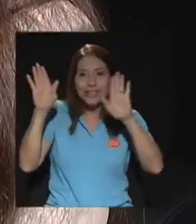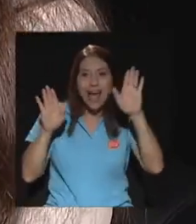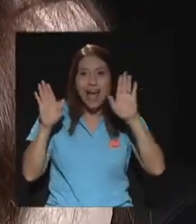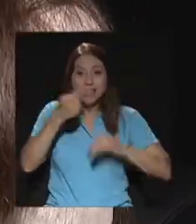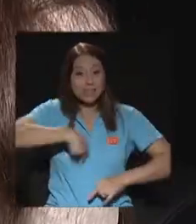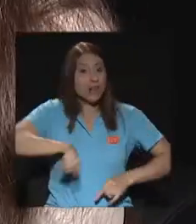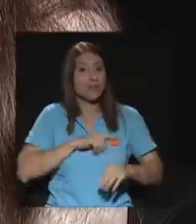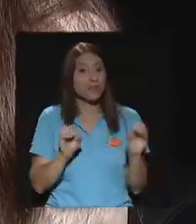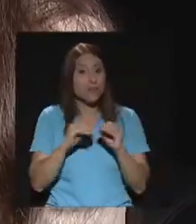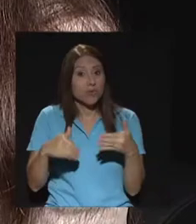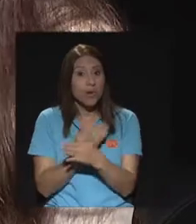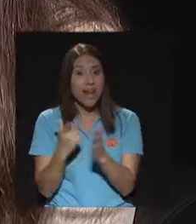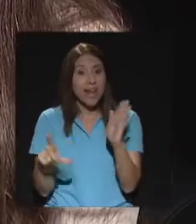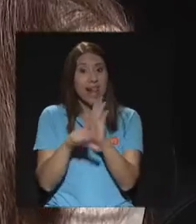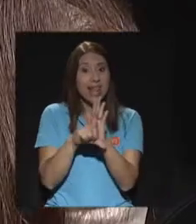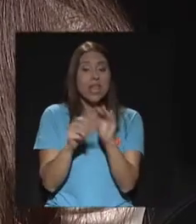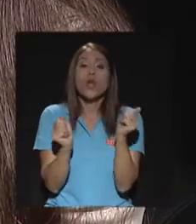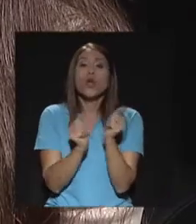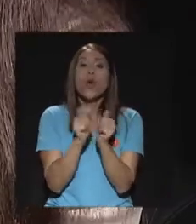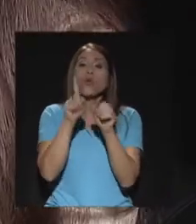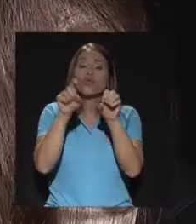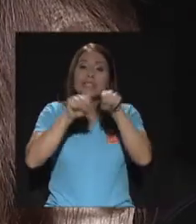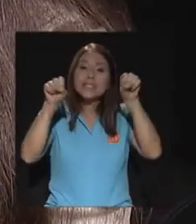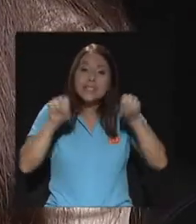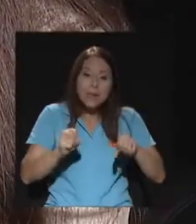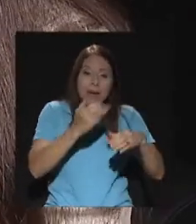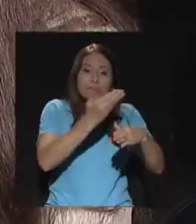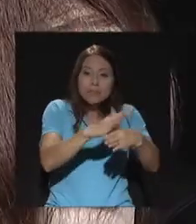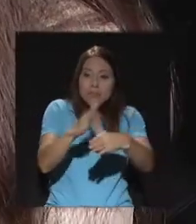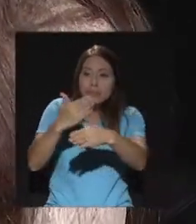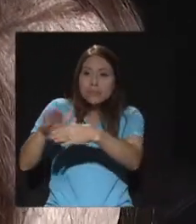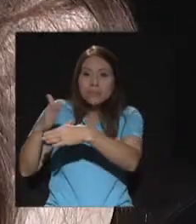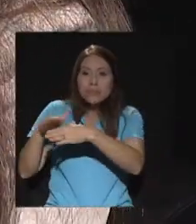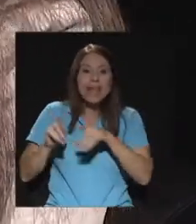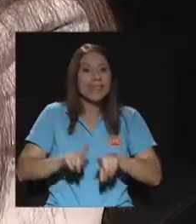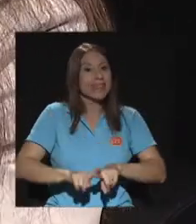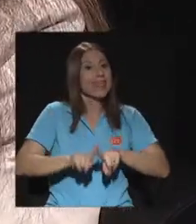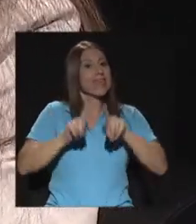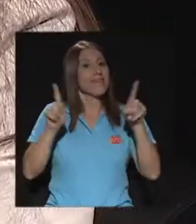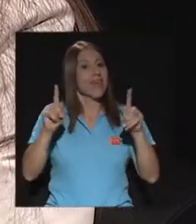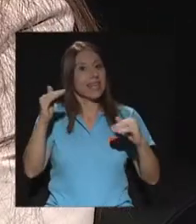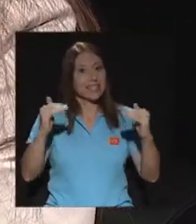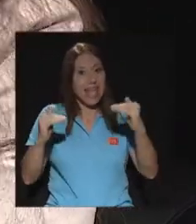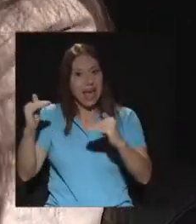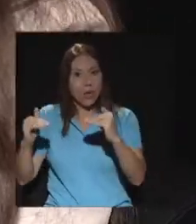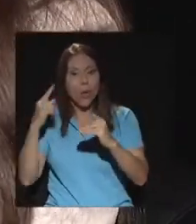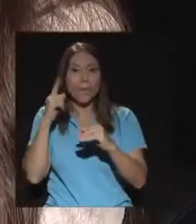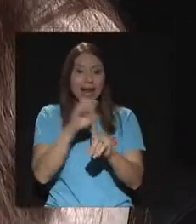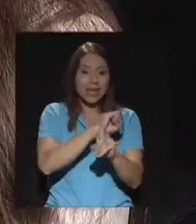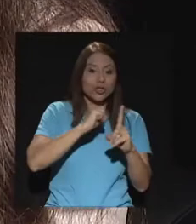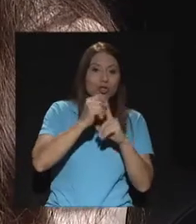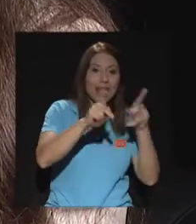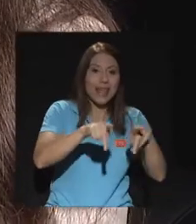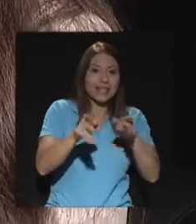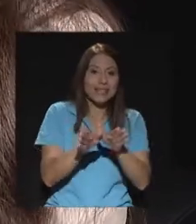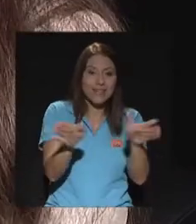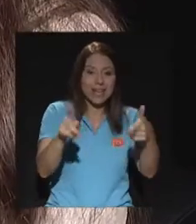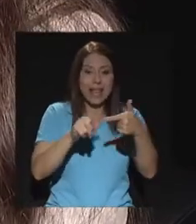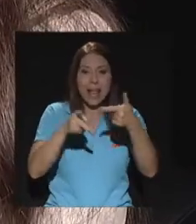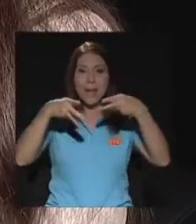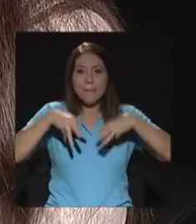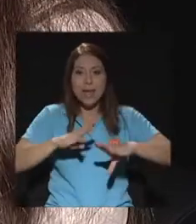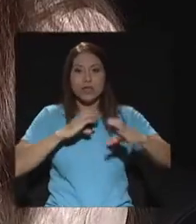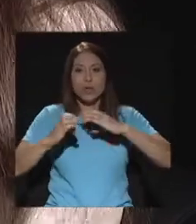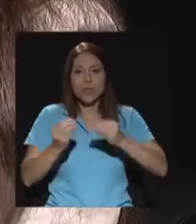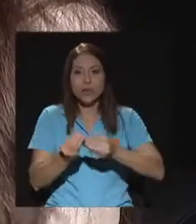que genere un régimen concesionario diferenciado para la sociedad civil, para los medios públicos y para los medios privados,